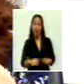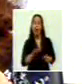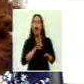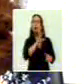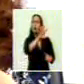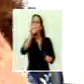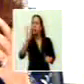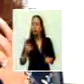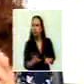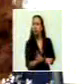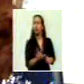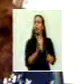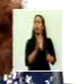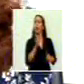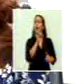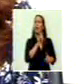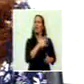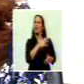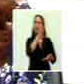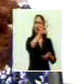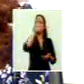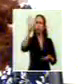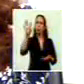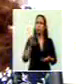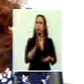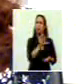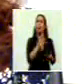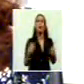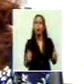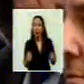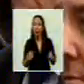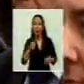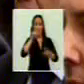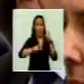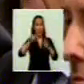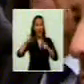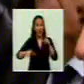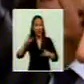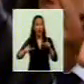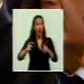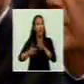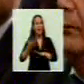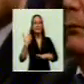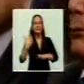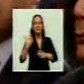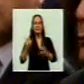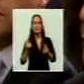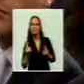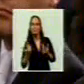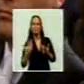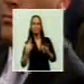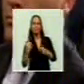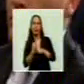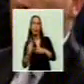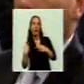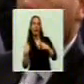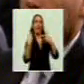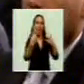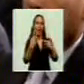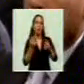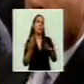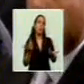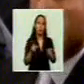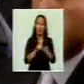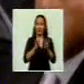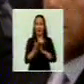territorial geográfica, de manera tal de que gente que no contara con los medios de poder trasladarse, como por ejemplo